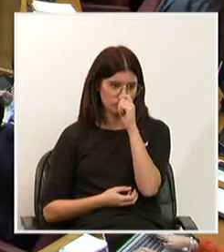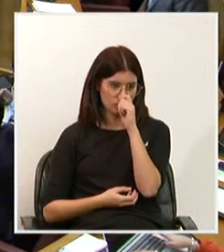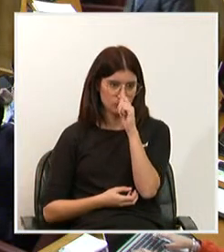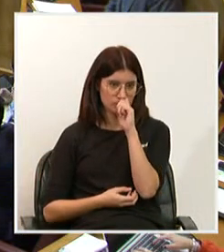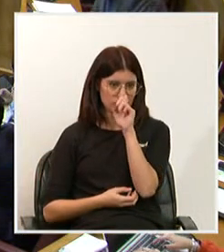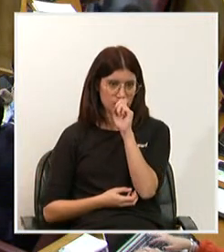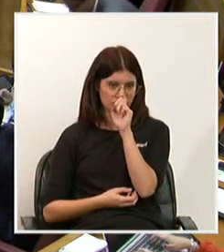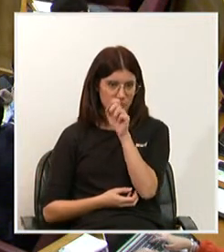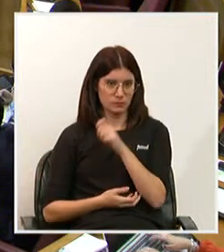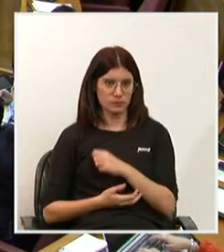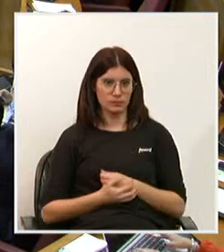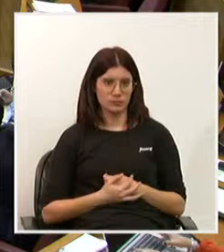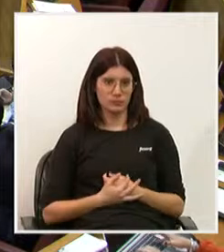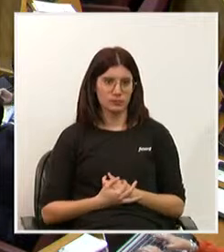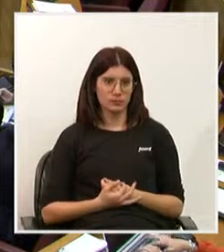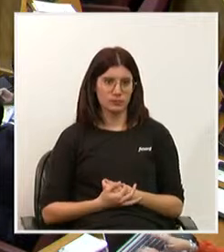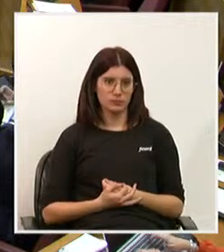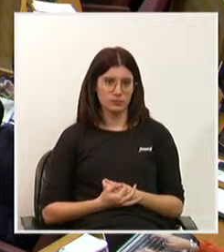monp